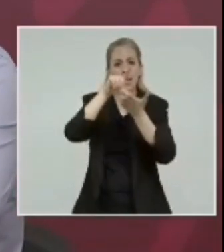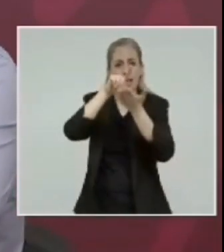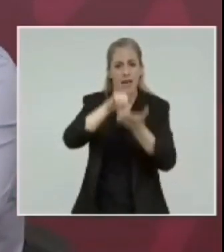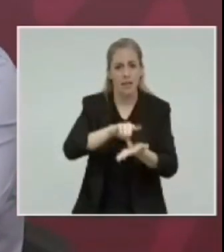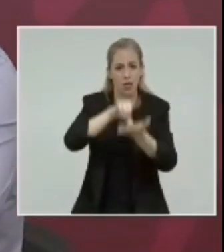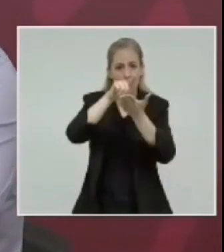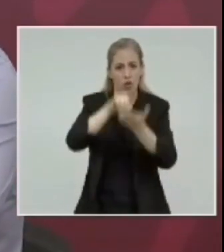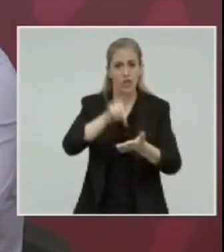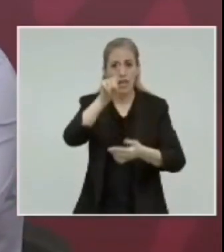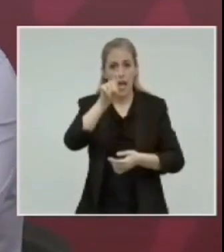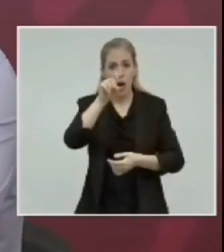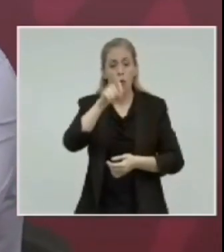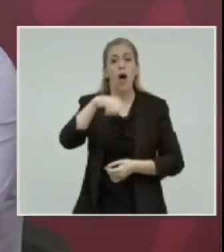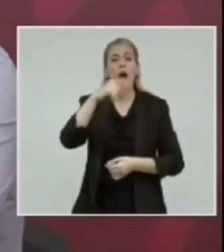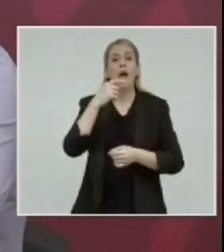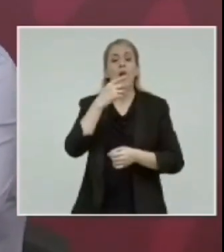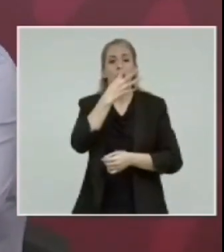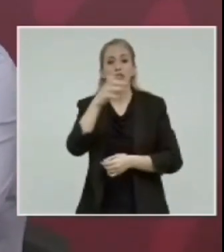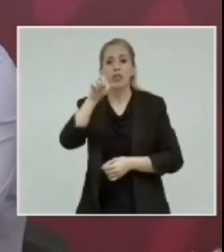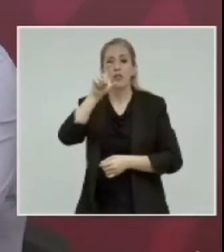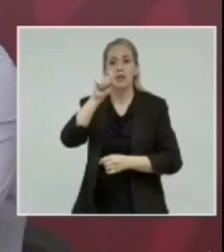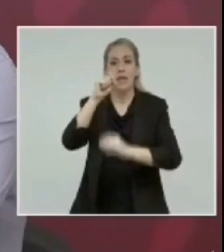para las zonas vulnerables.